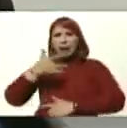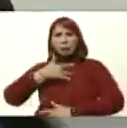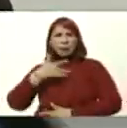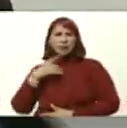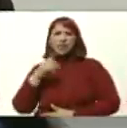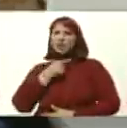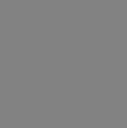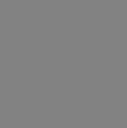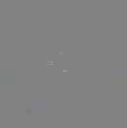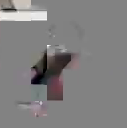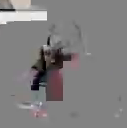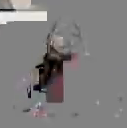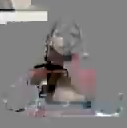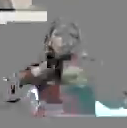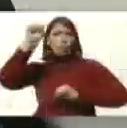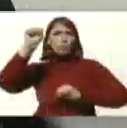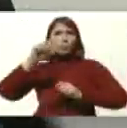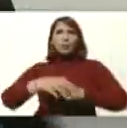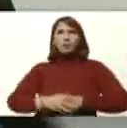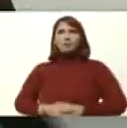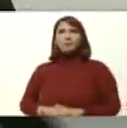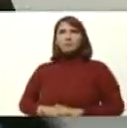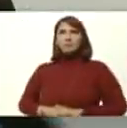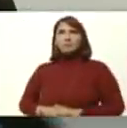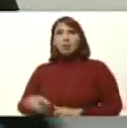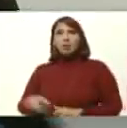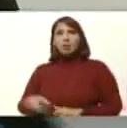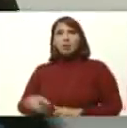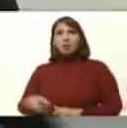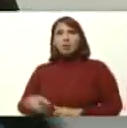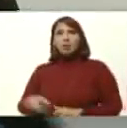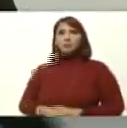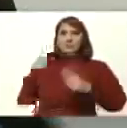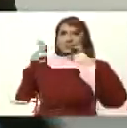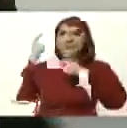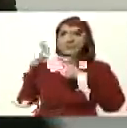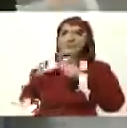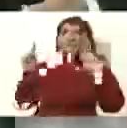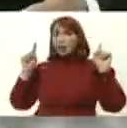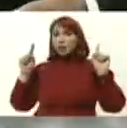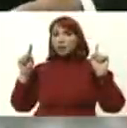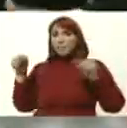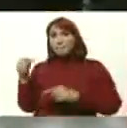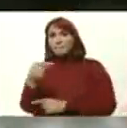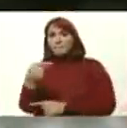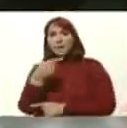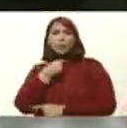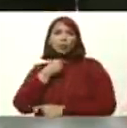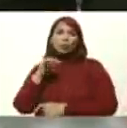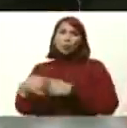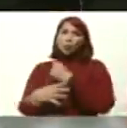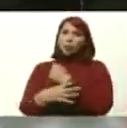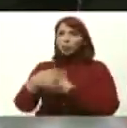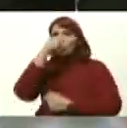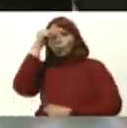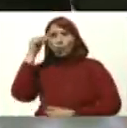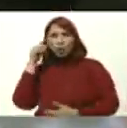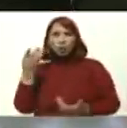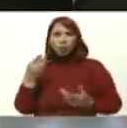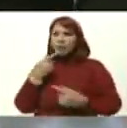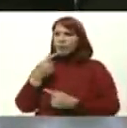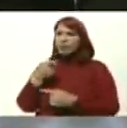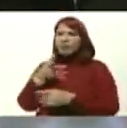no les gusta Superbigote, el comandante Hugo Chávez? menos le gusta a Guaidó, Julio Borges. ¿Qué le diría